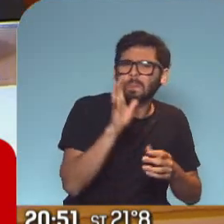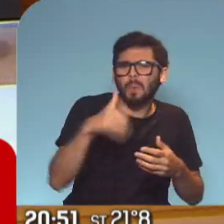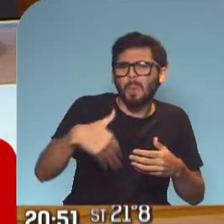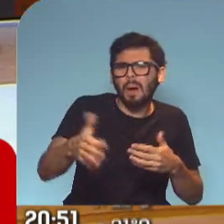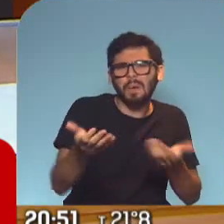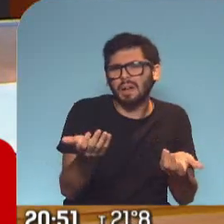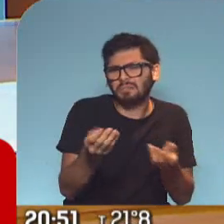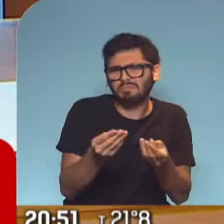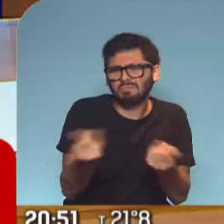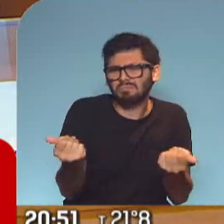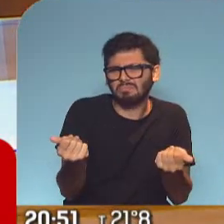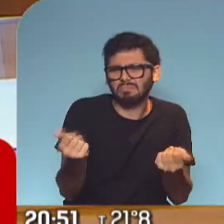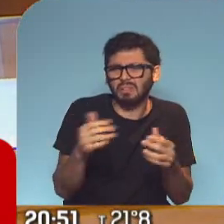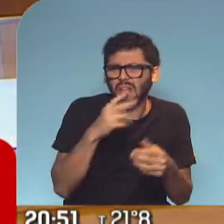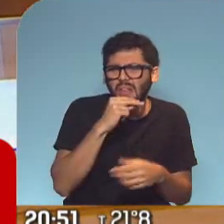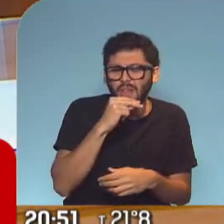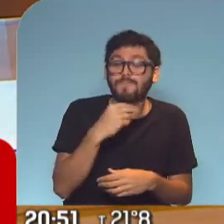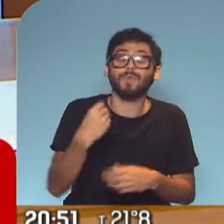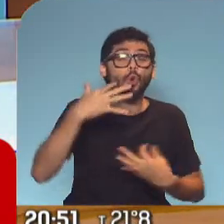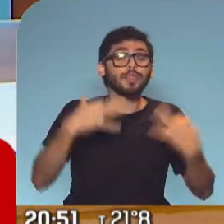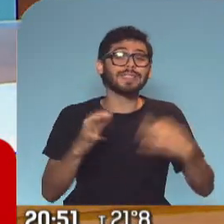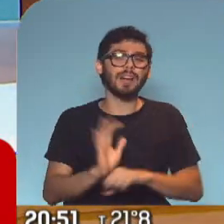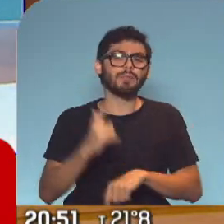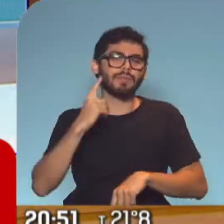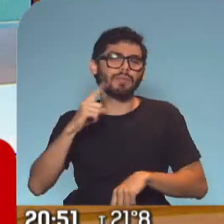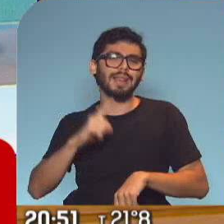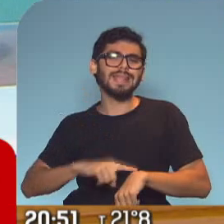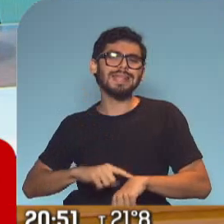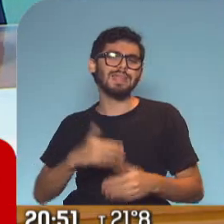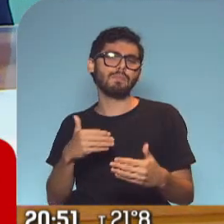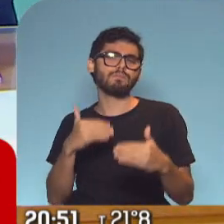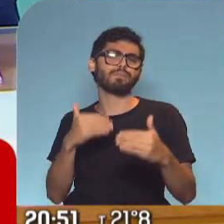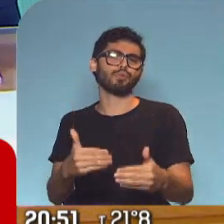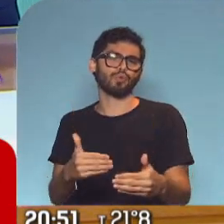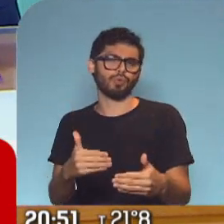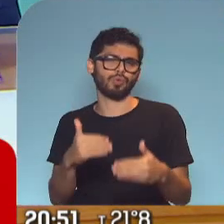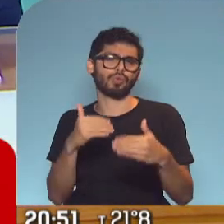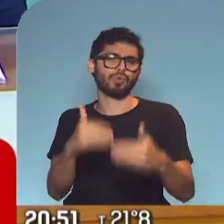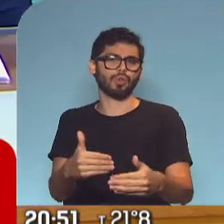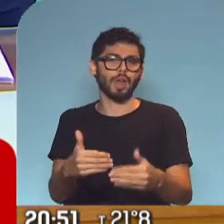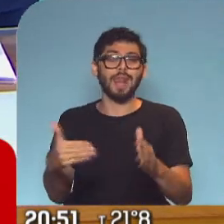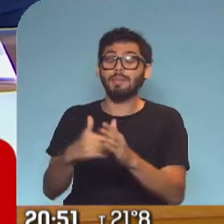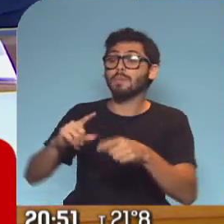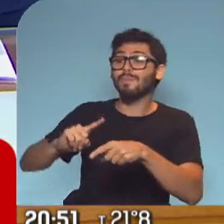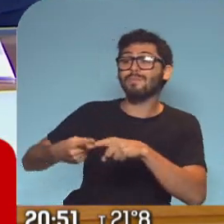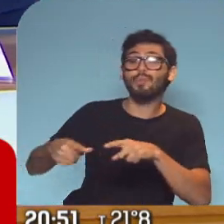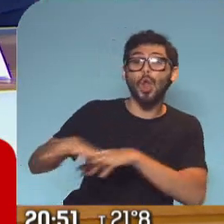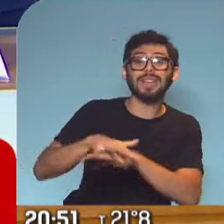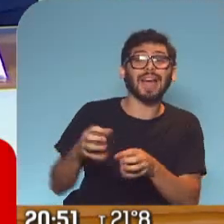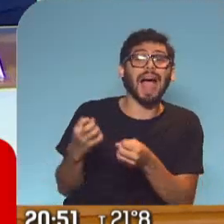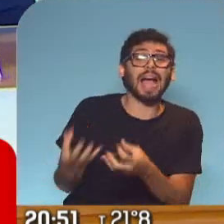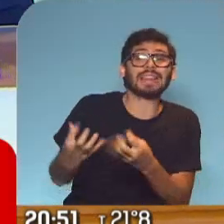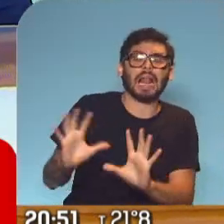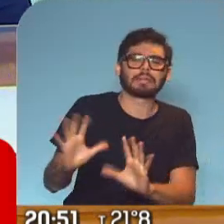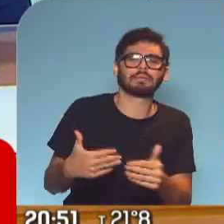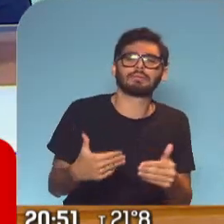es tiempista, porque maneja los tiempos de acuerdo a la evolución de la situación política y porque en esta causa